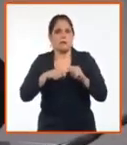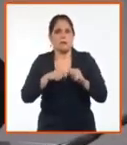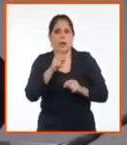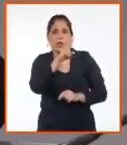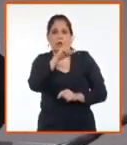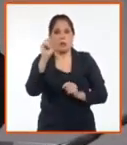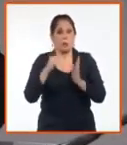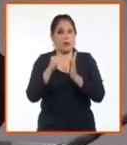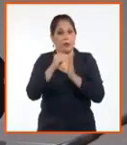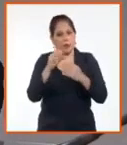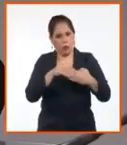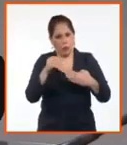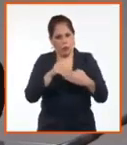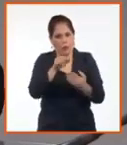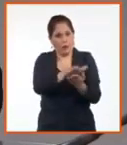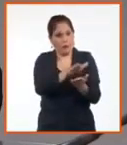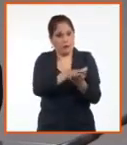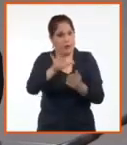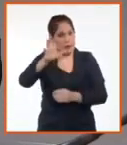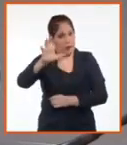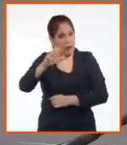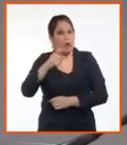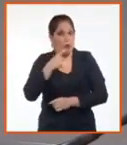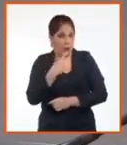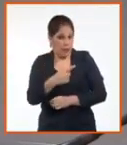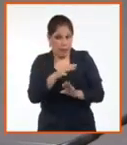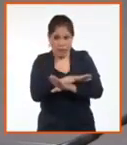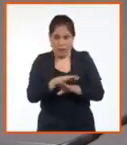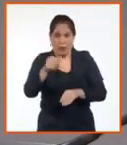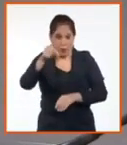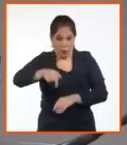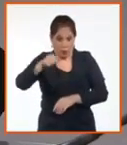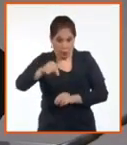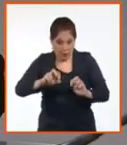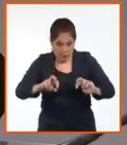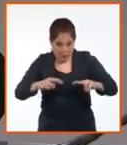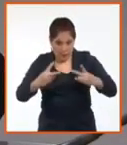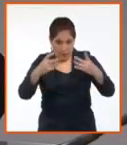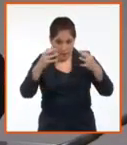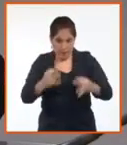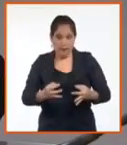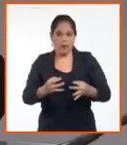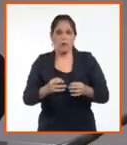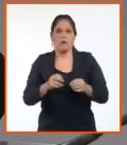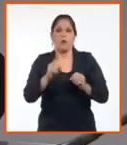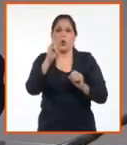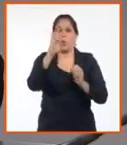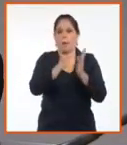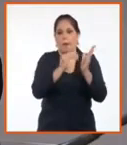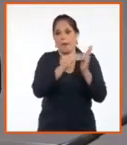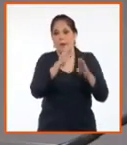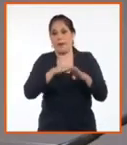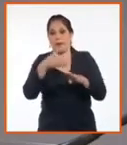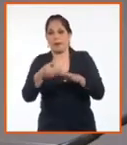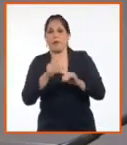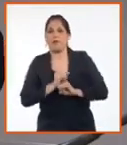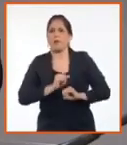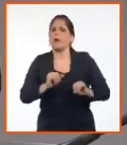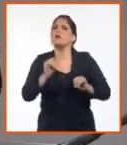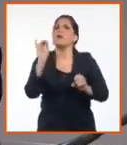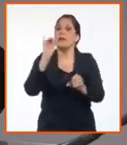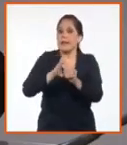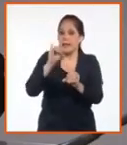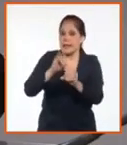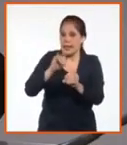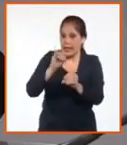millones dólares esto nosotros lo hemos dicho en otro momento pero hoy sea nueve meses después tenemos todavía ingresos que no hemos